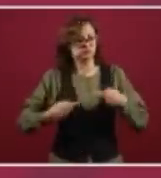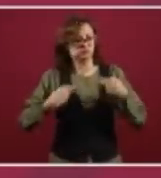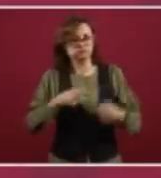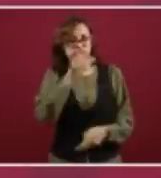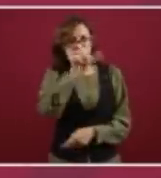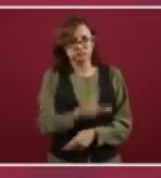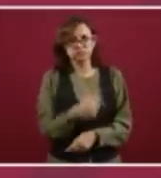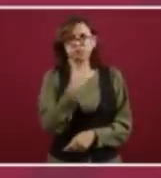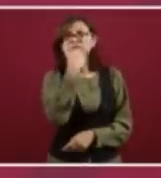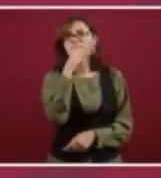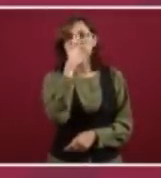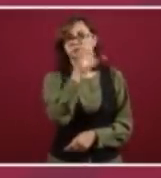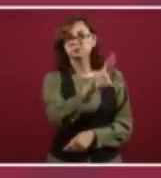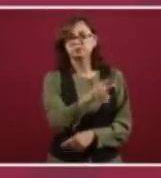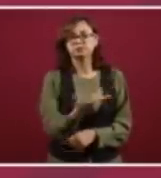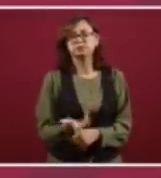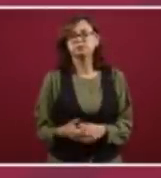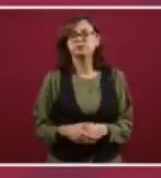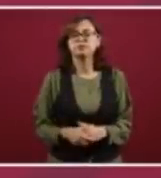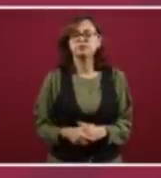personas,